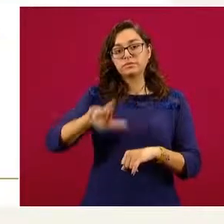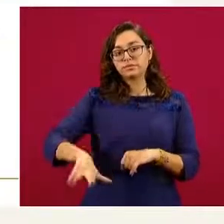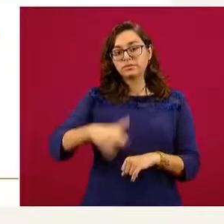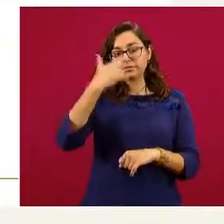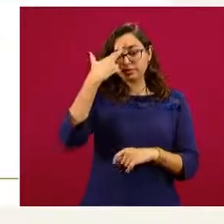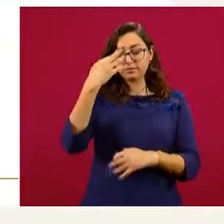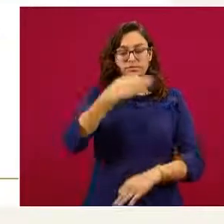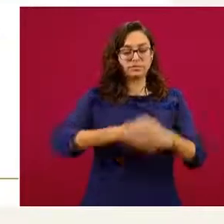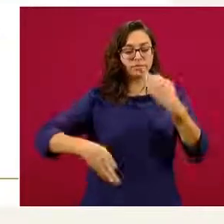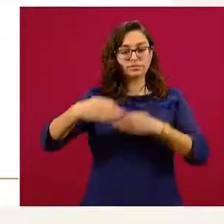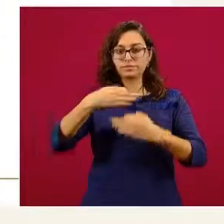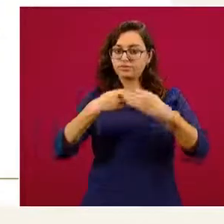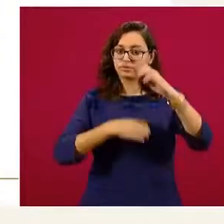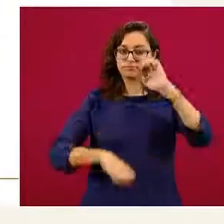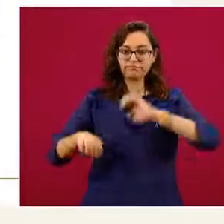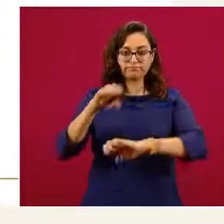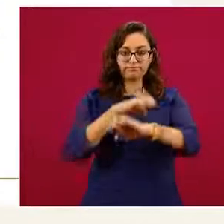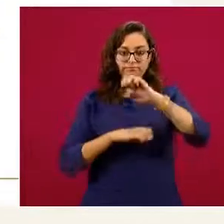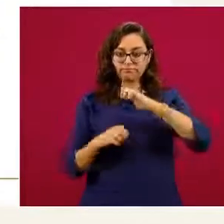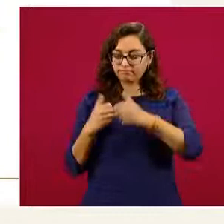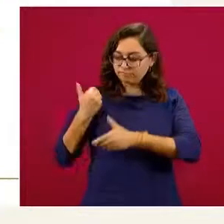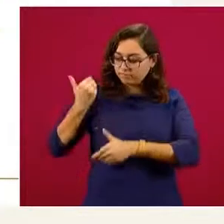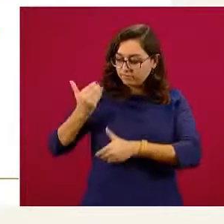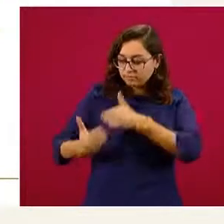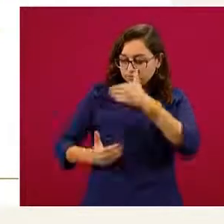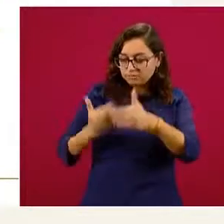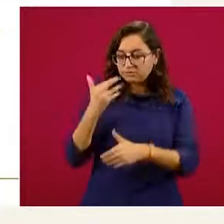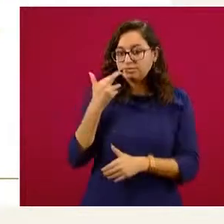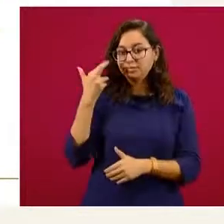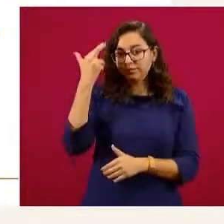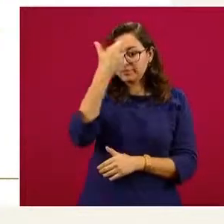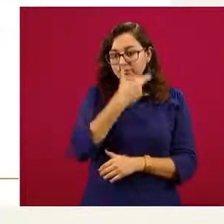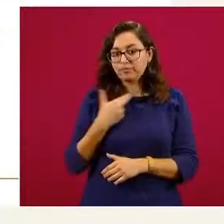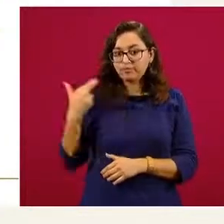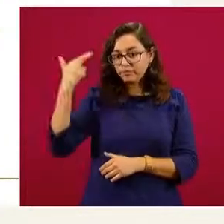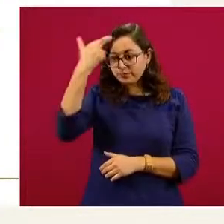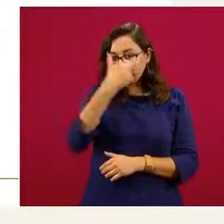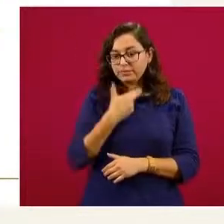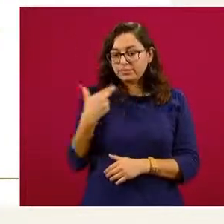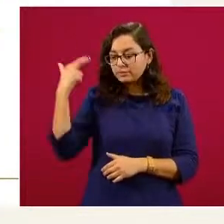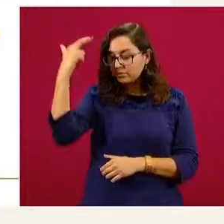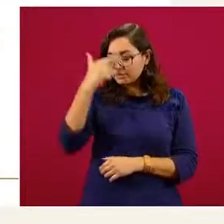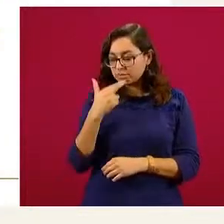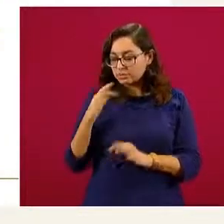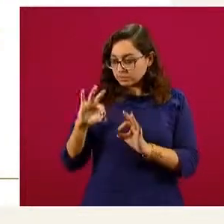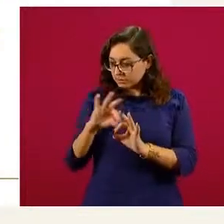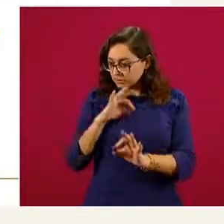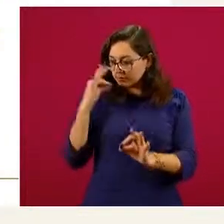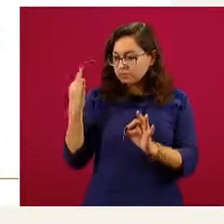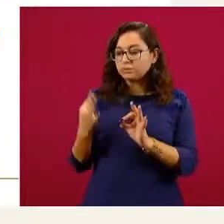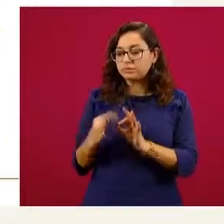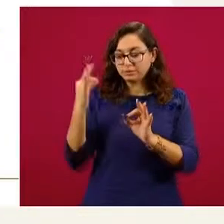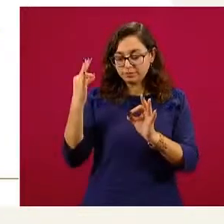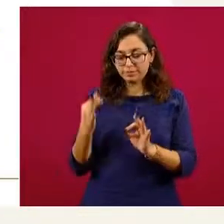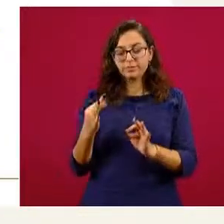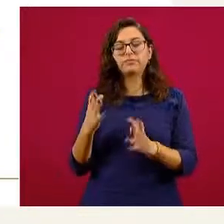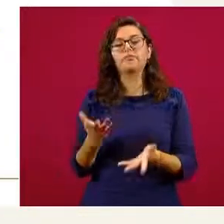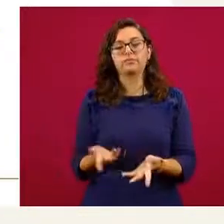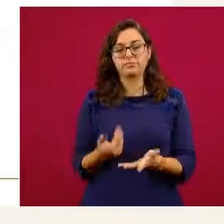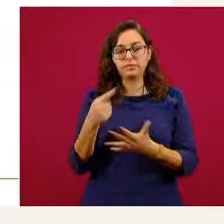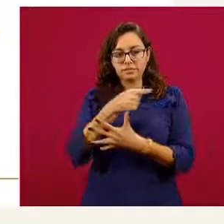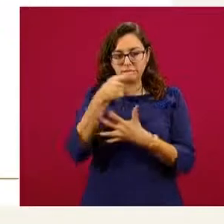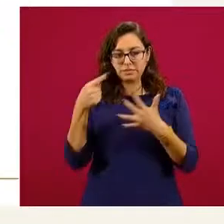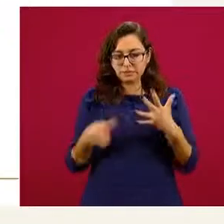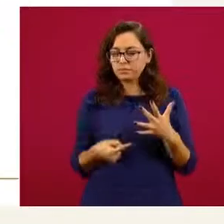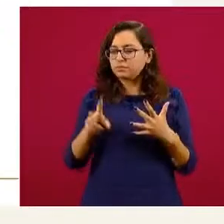empresas deben de pasar un proceso de verificación, como ya les expliqué, para que cumplan, ¿no? Verificar que